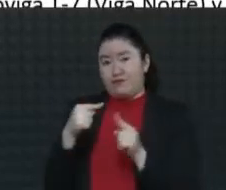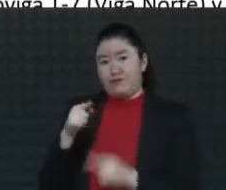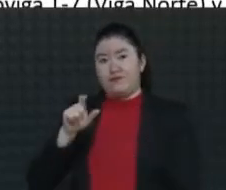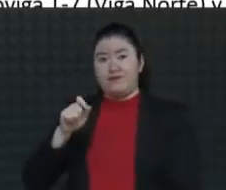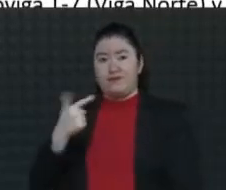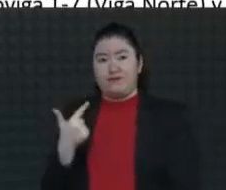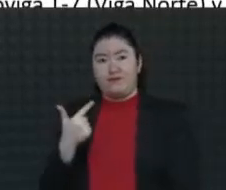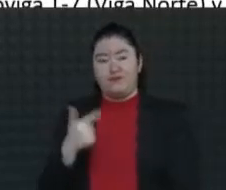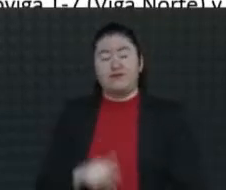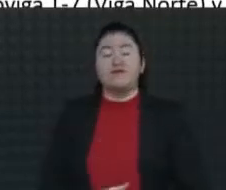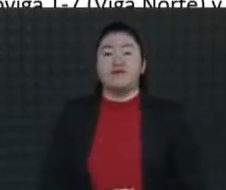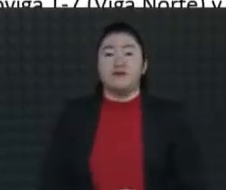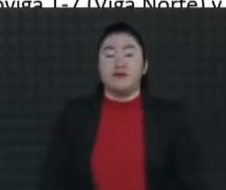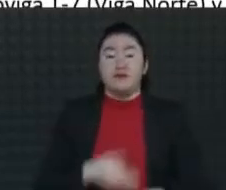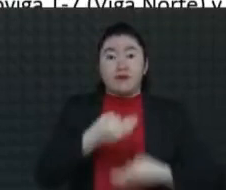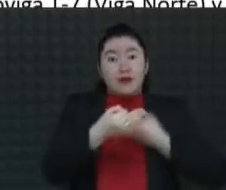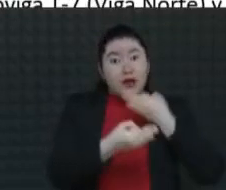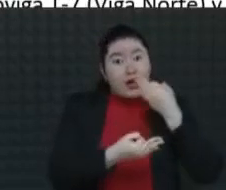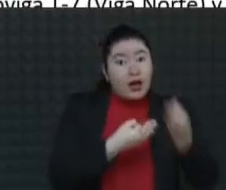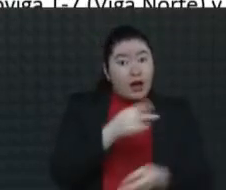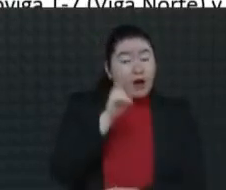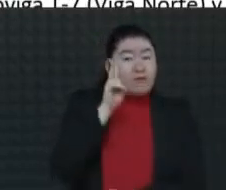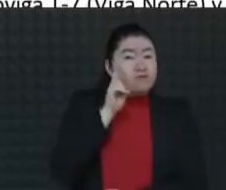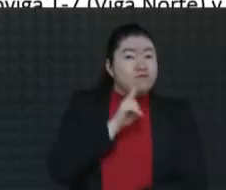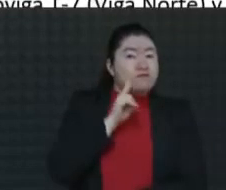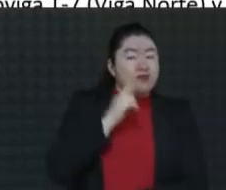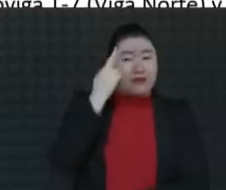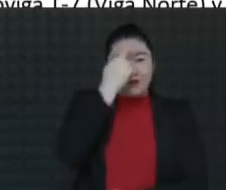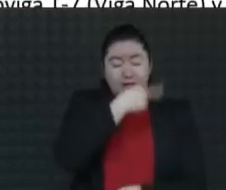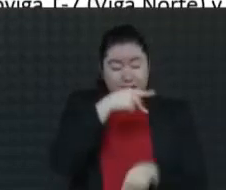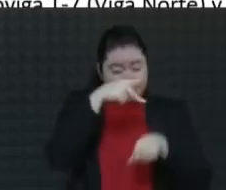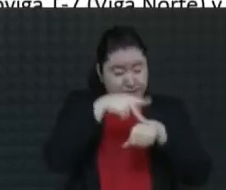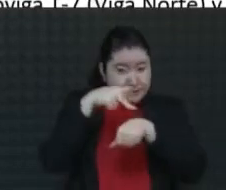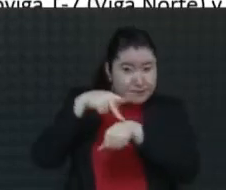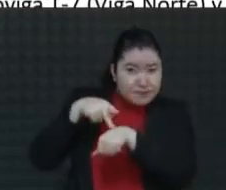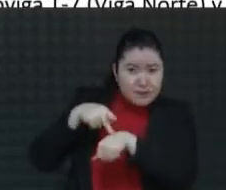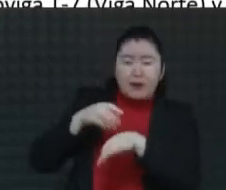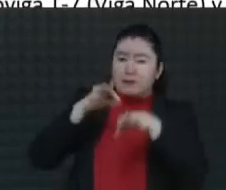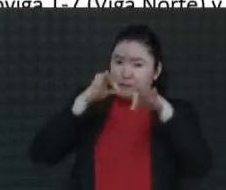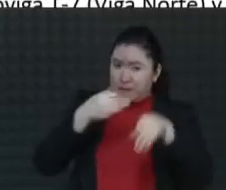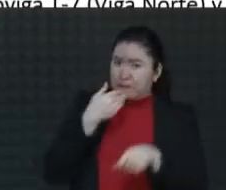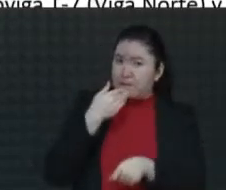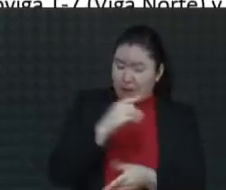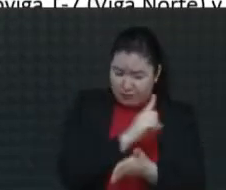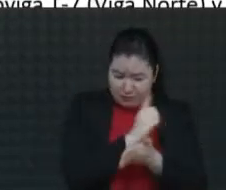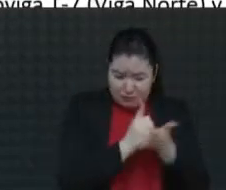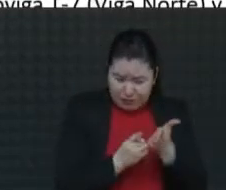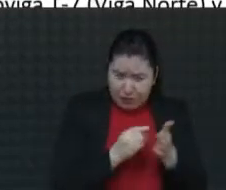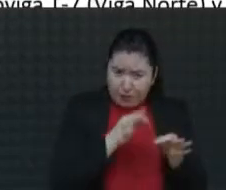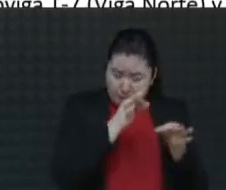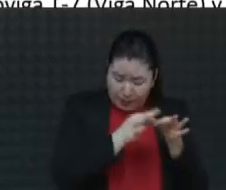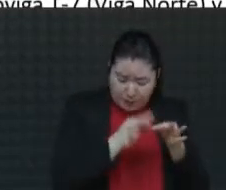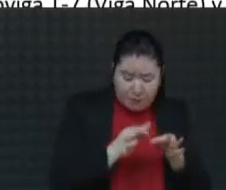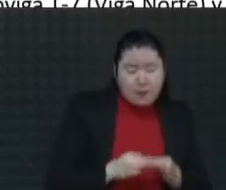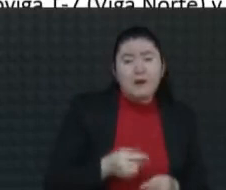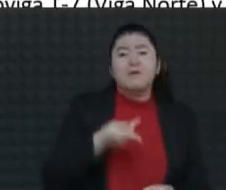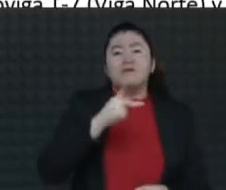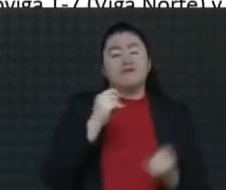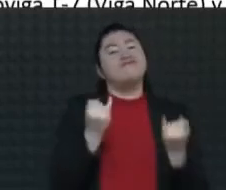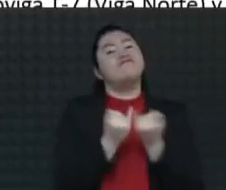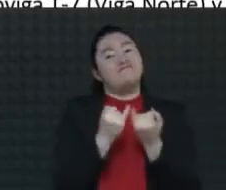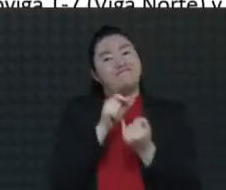2004-27. Todas las pruebas al concreto del cabezal cumplieron con los criterios de diseño y con los criterios estadísticos